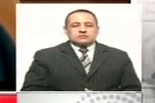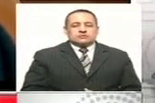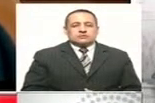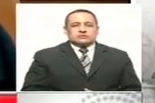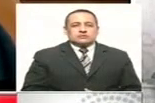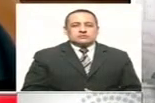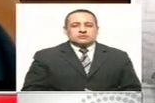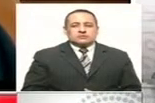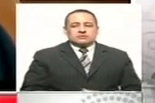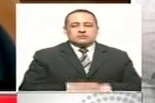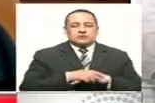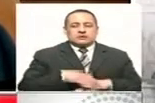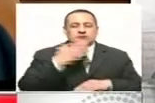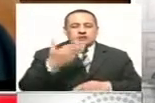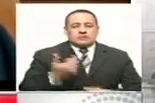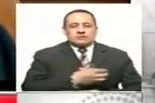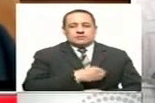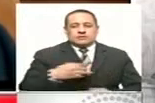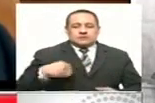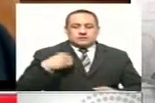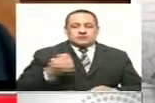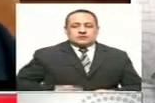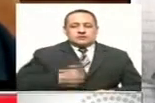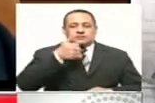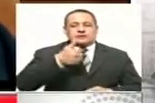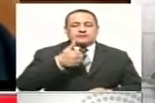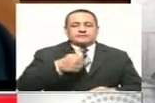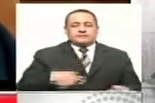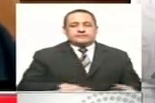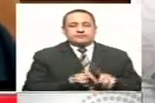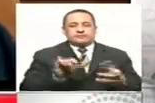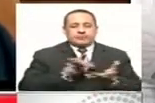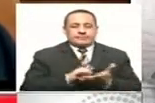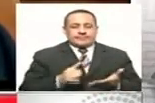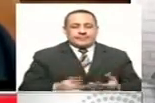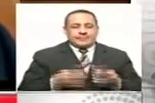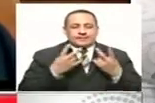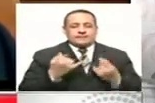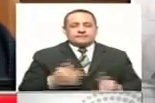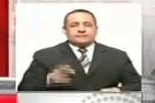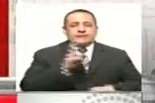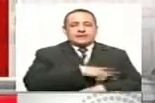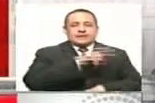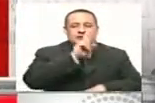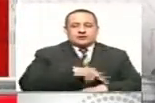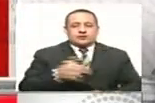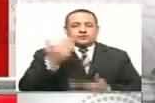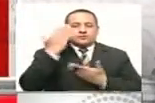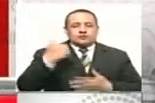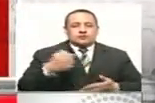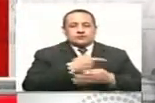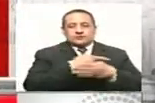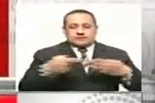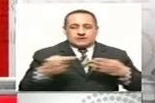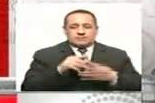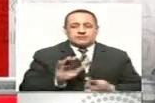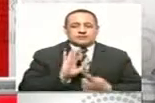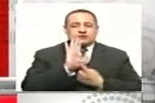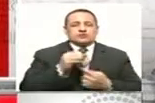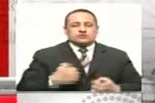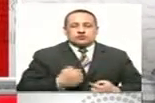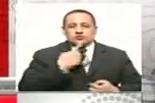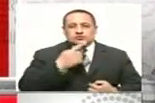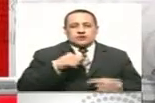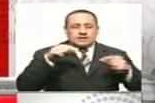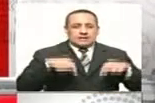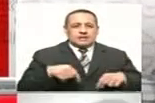Saludo intermedio a la presidenta del Consejo de Ministros desde la región Piura. Estamos en semana de representación. Me encuentro ahorita